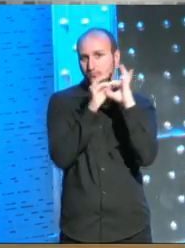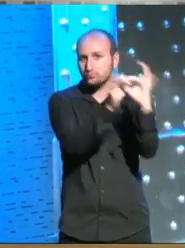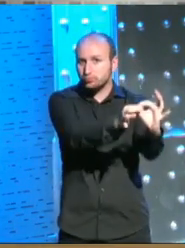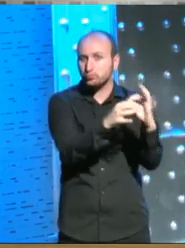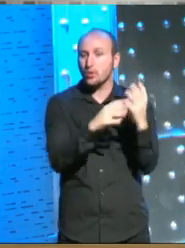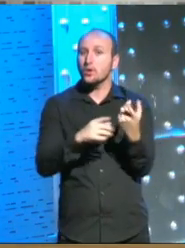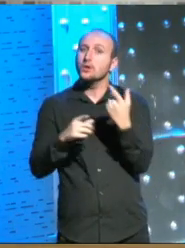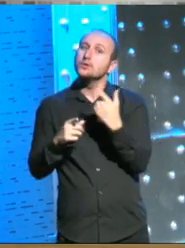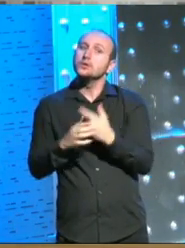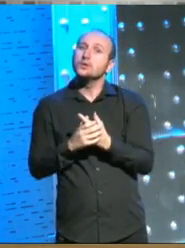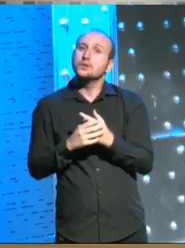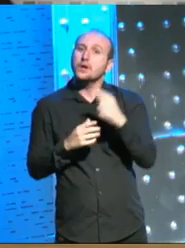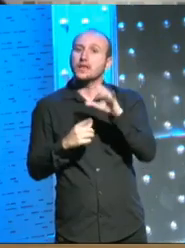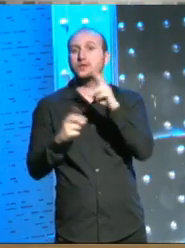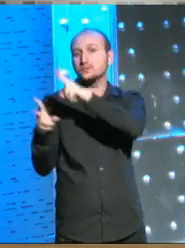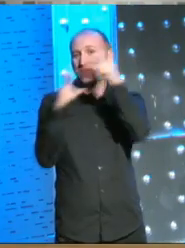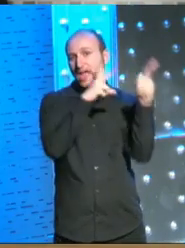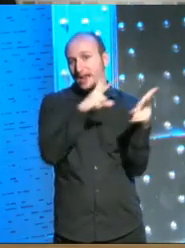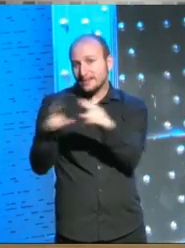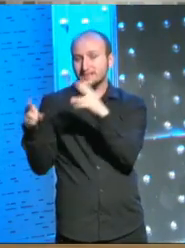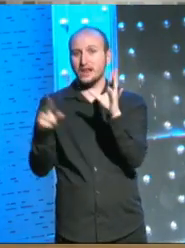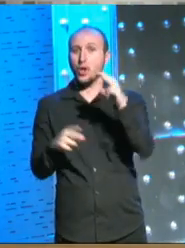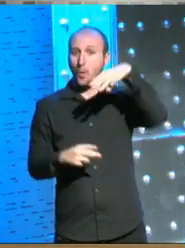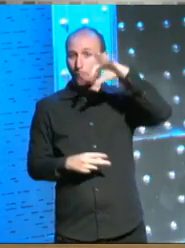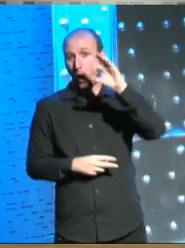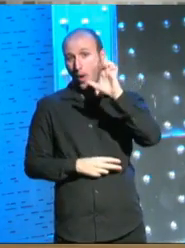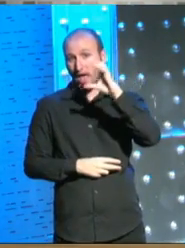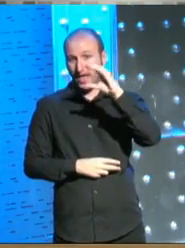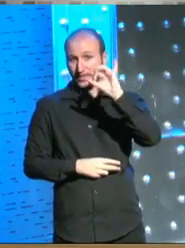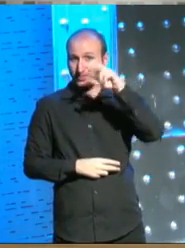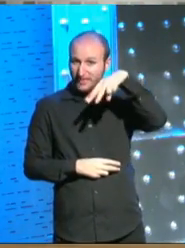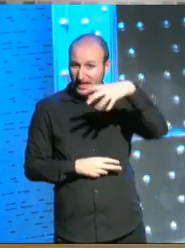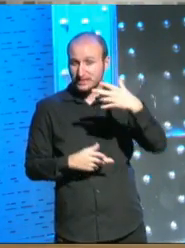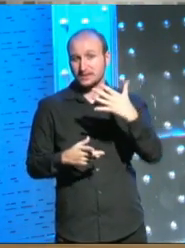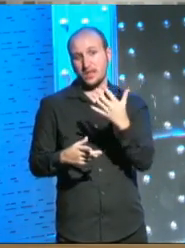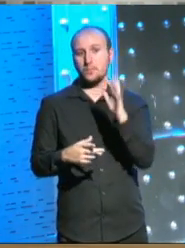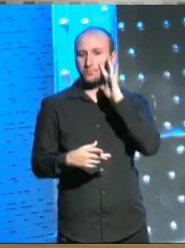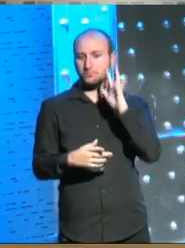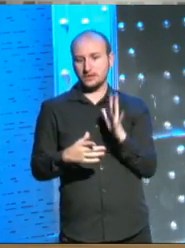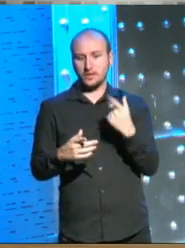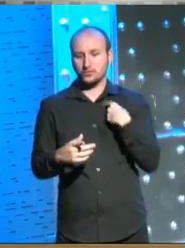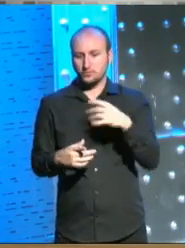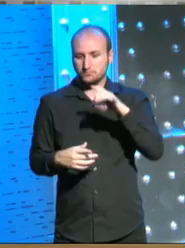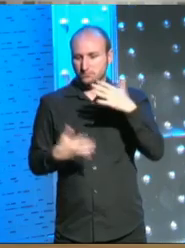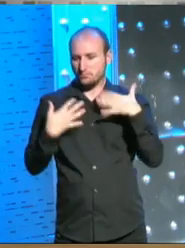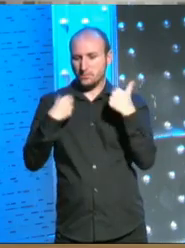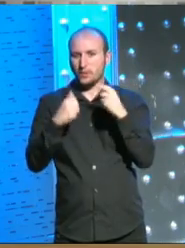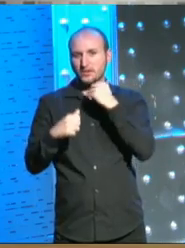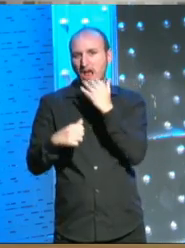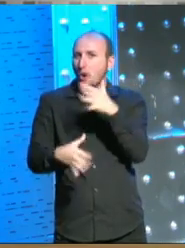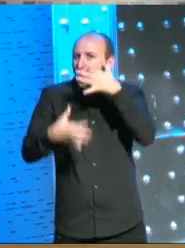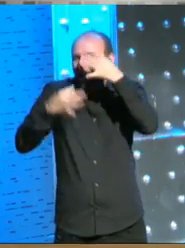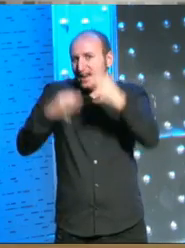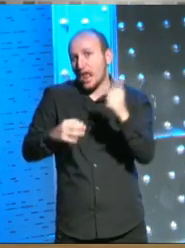todo colonia francesa. Hay una escena de un muecín que parece que le han dado cuerda, vamos, yo no me creo que sea un muecín de verdad, seguro